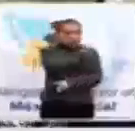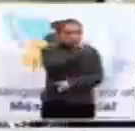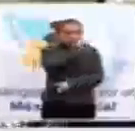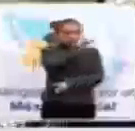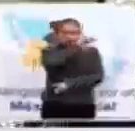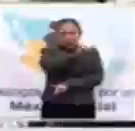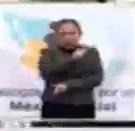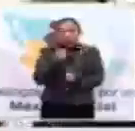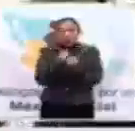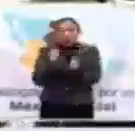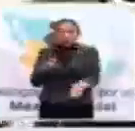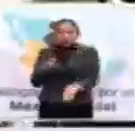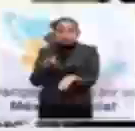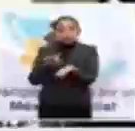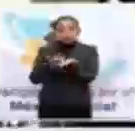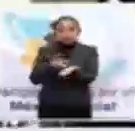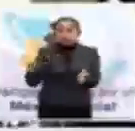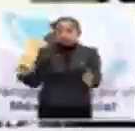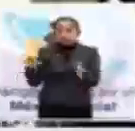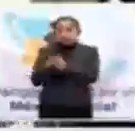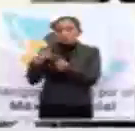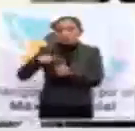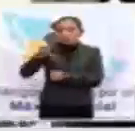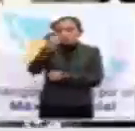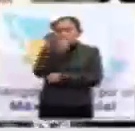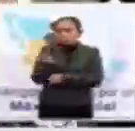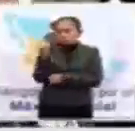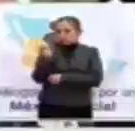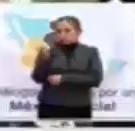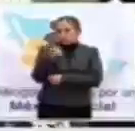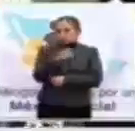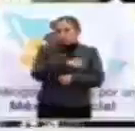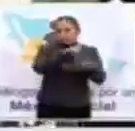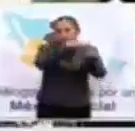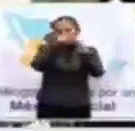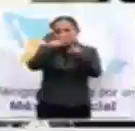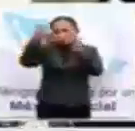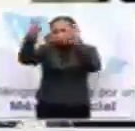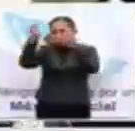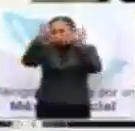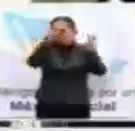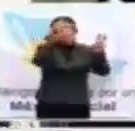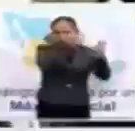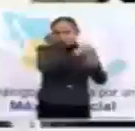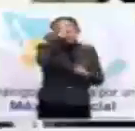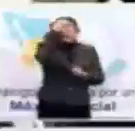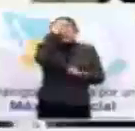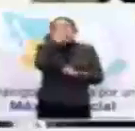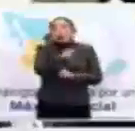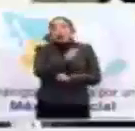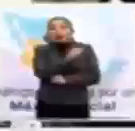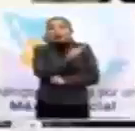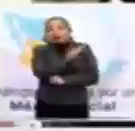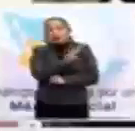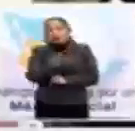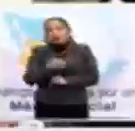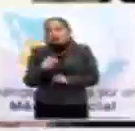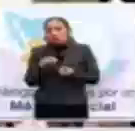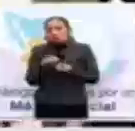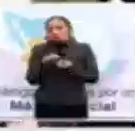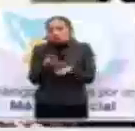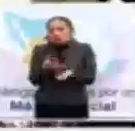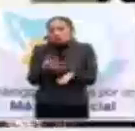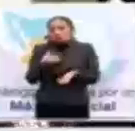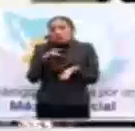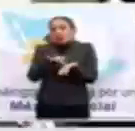con la colaboración de especialistas y expertos en diferentes temas para poder contribuir y